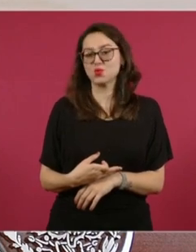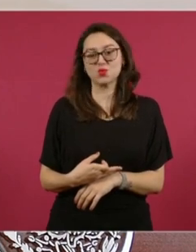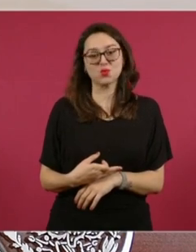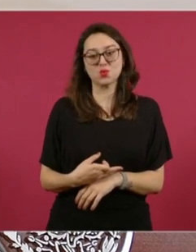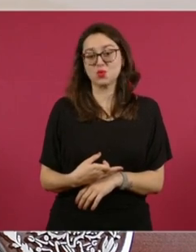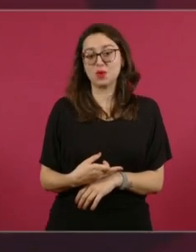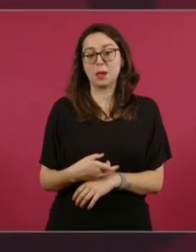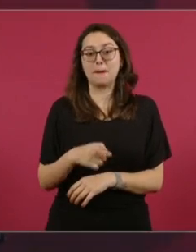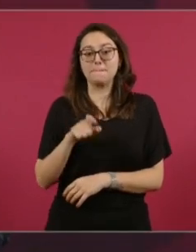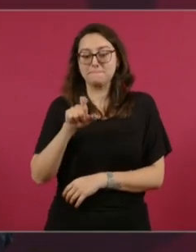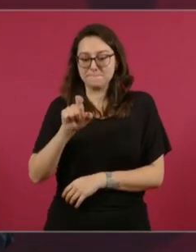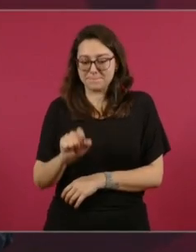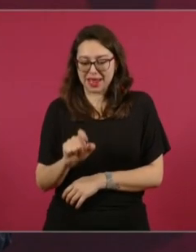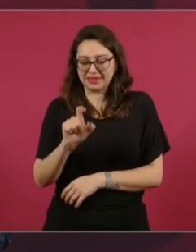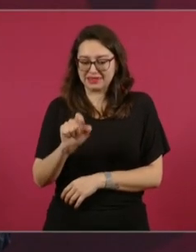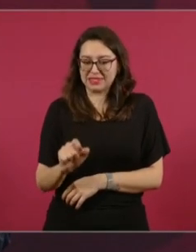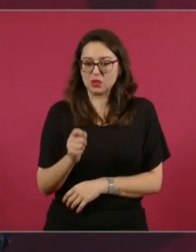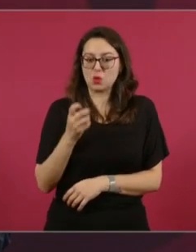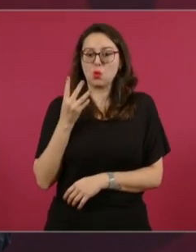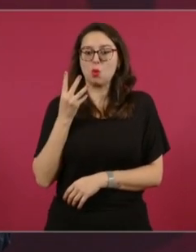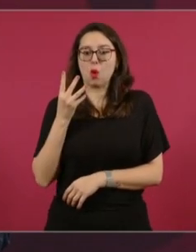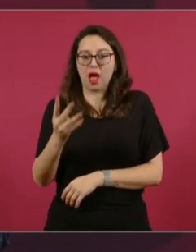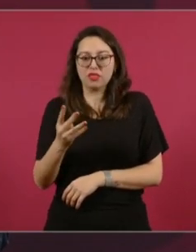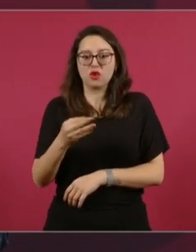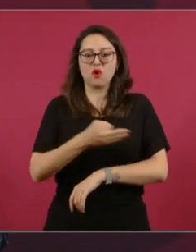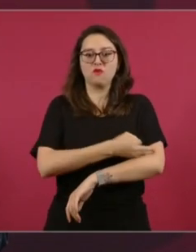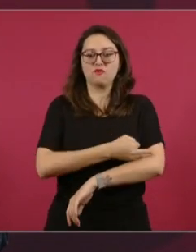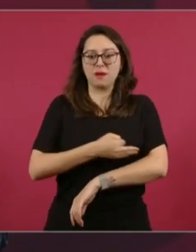Ya son 24